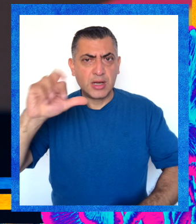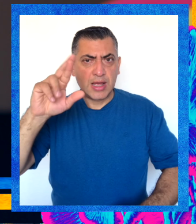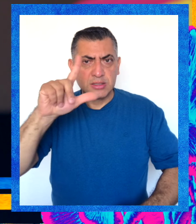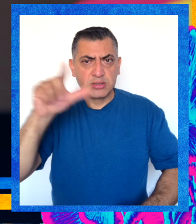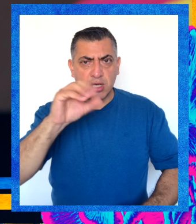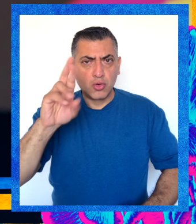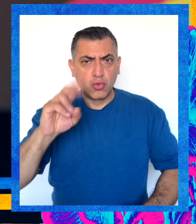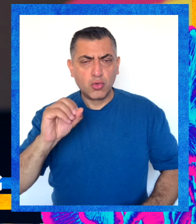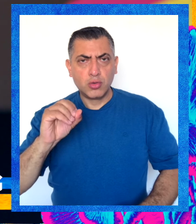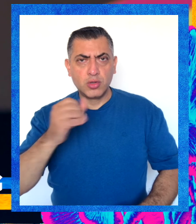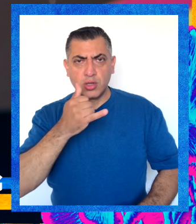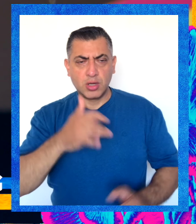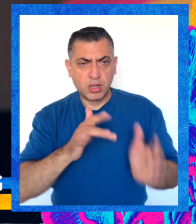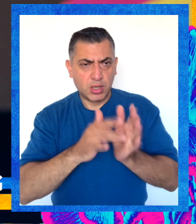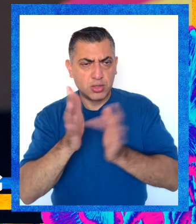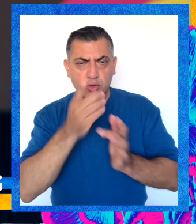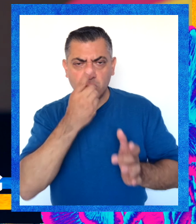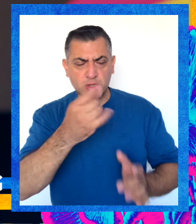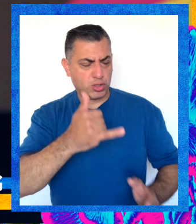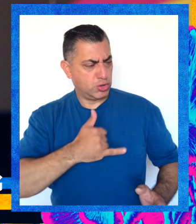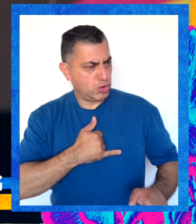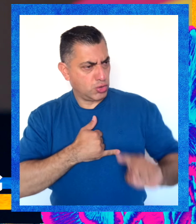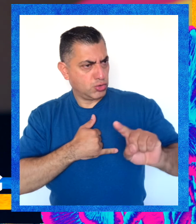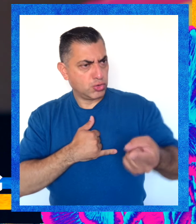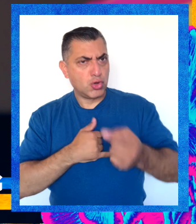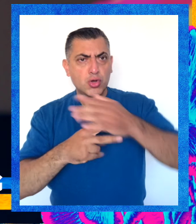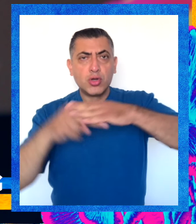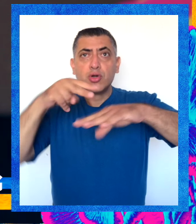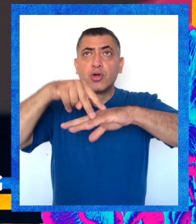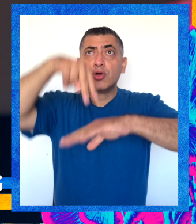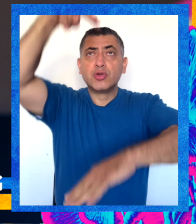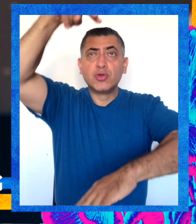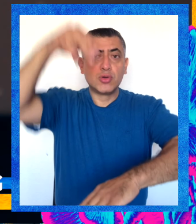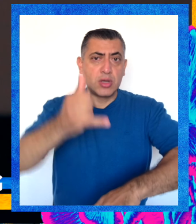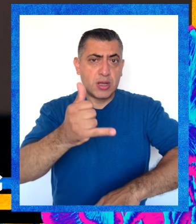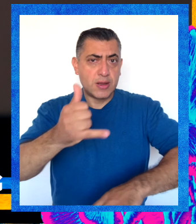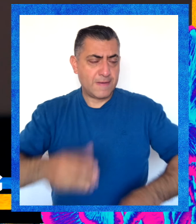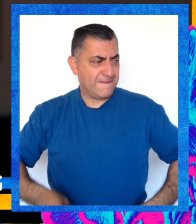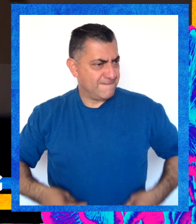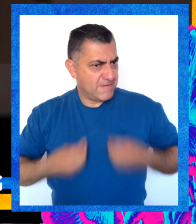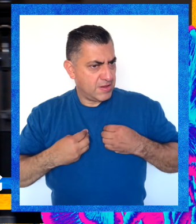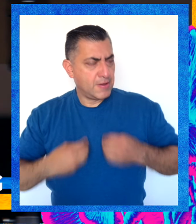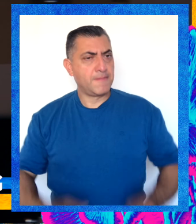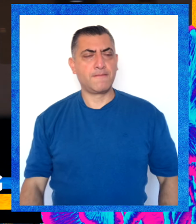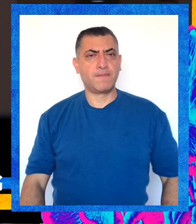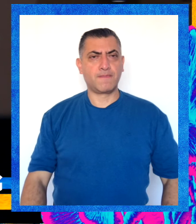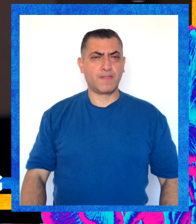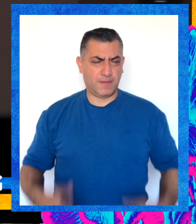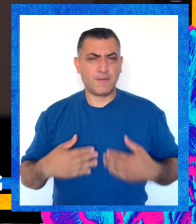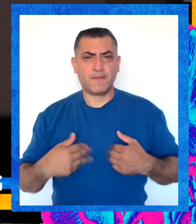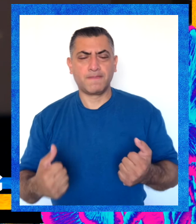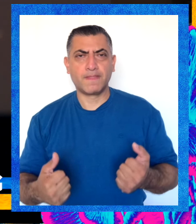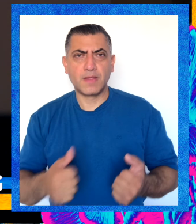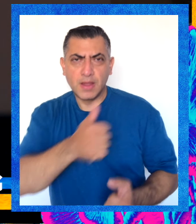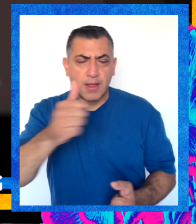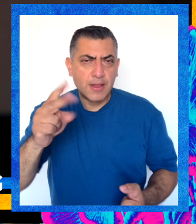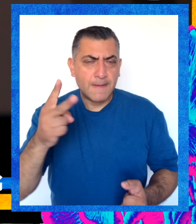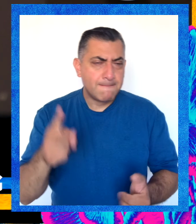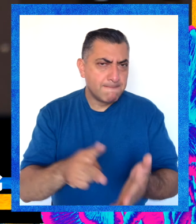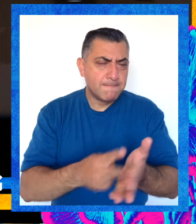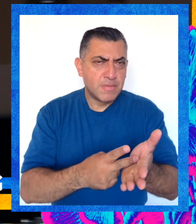capítulo 11 jesús dice yo soy la resurrección y la vida captamos entonces en cada una